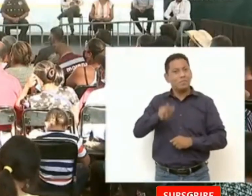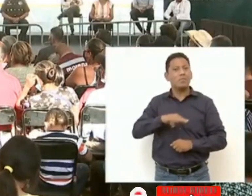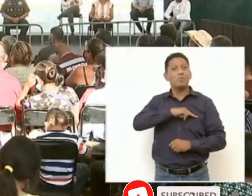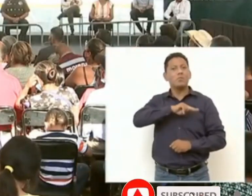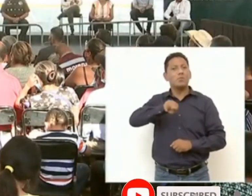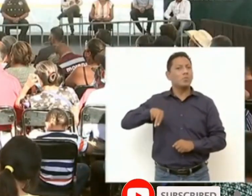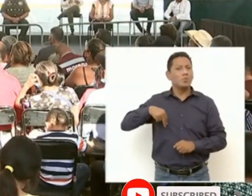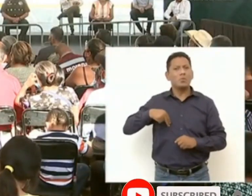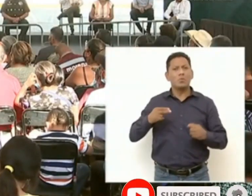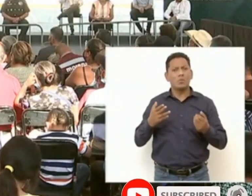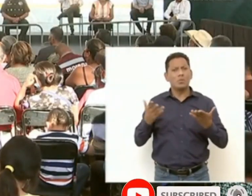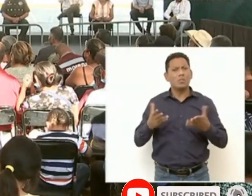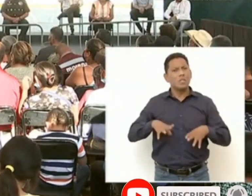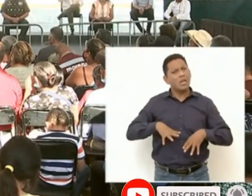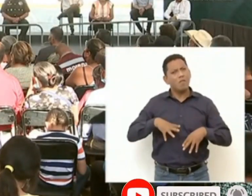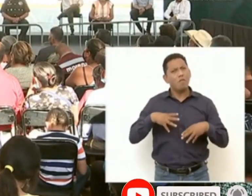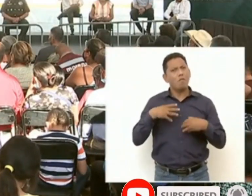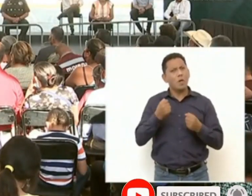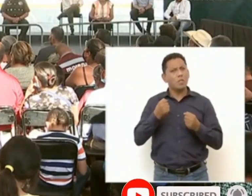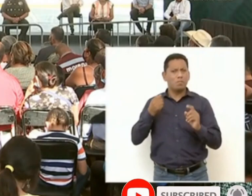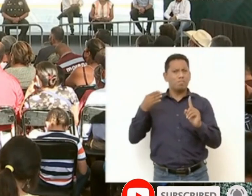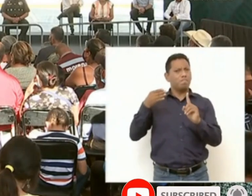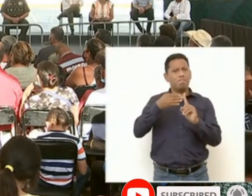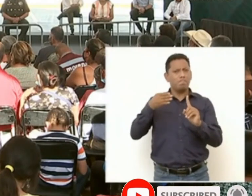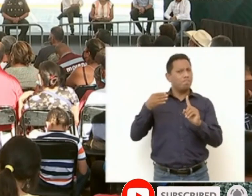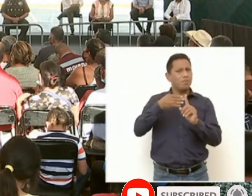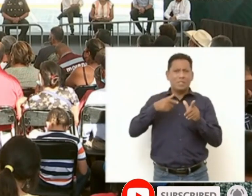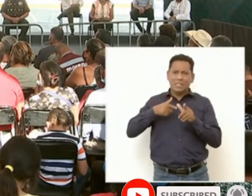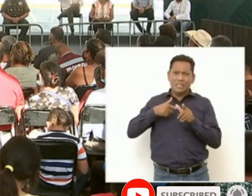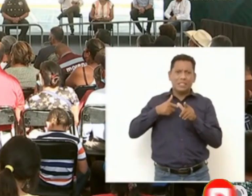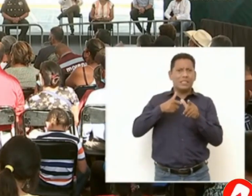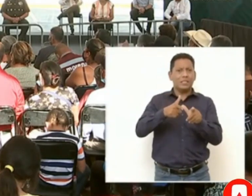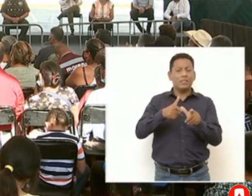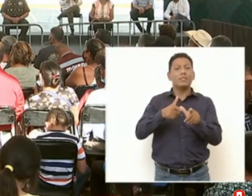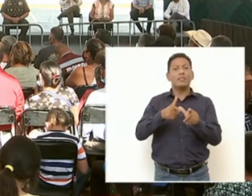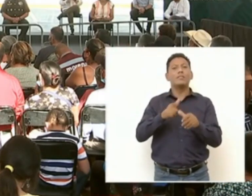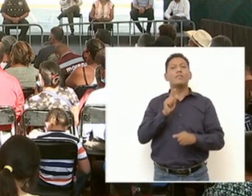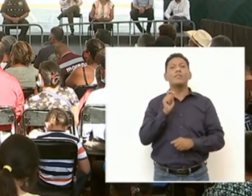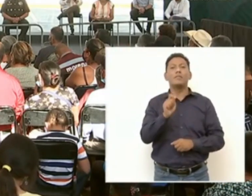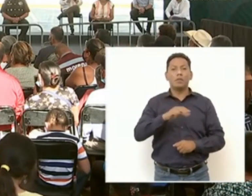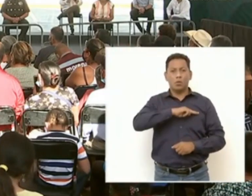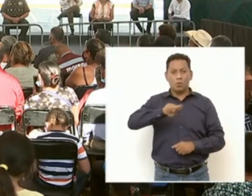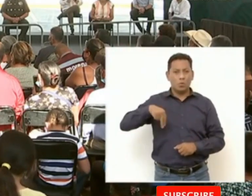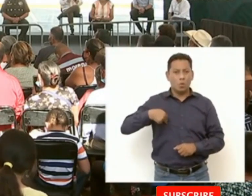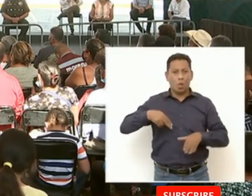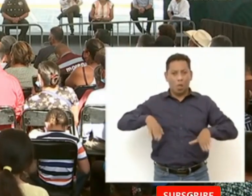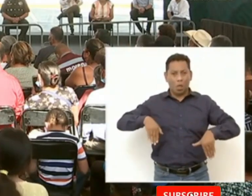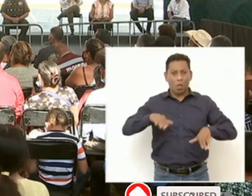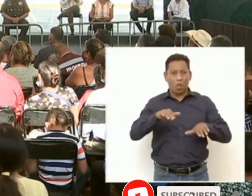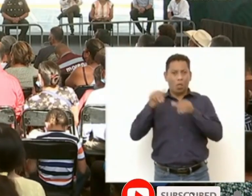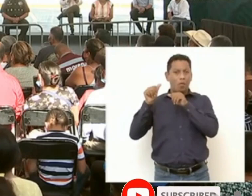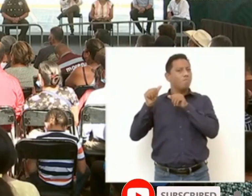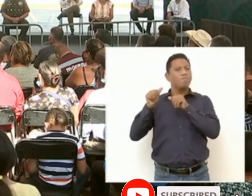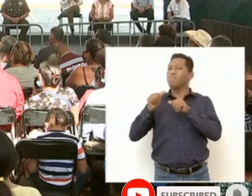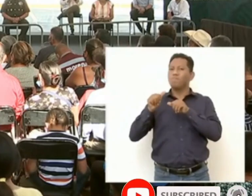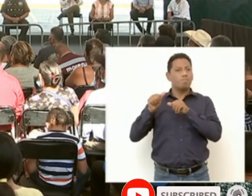con perseverancia, es decir, no nos rendimos